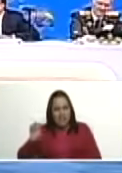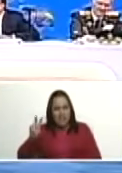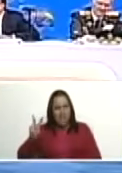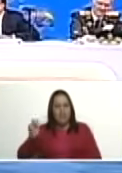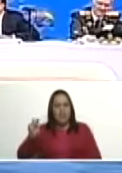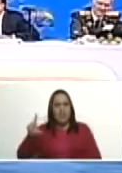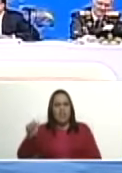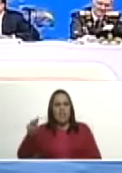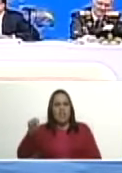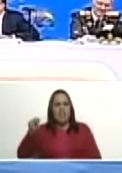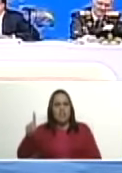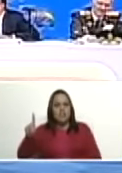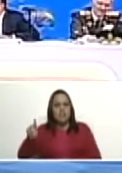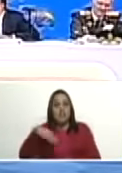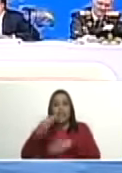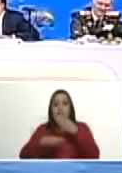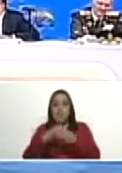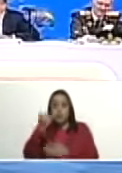invocó la doctrina Monroe